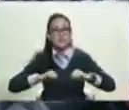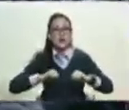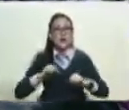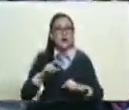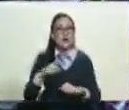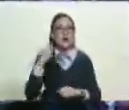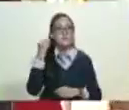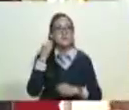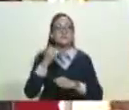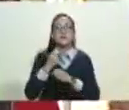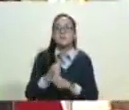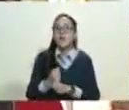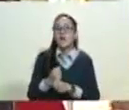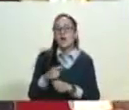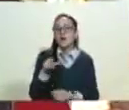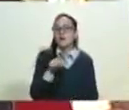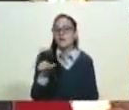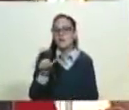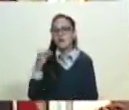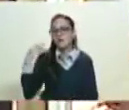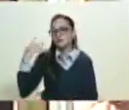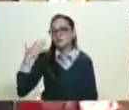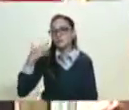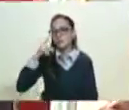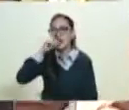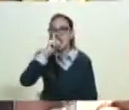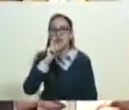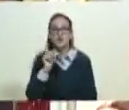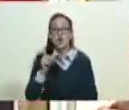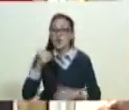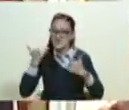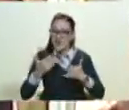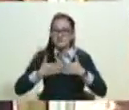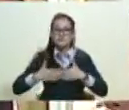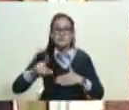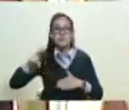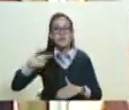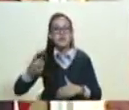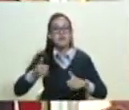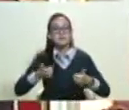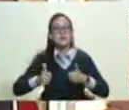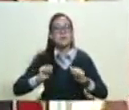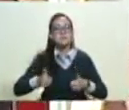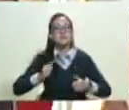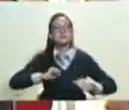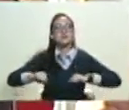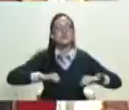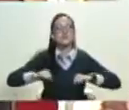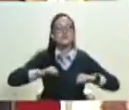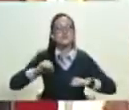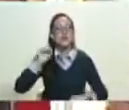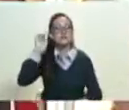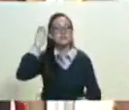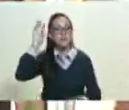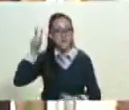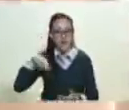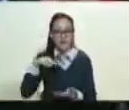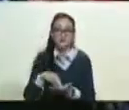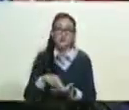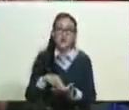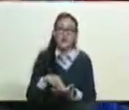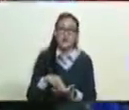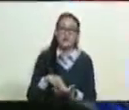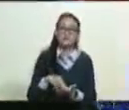a esperar semanas, meses, años, no. Desde mañana comenzamos a actuar desde esta Asamblea Nacional